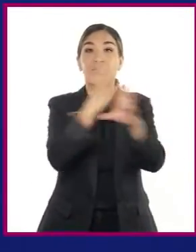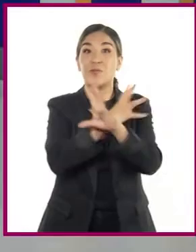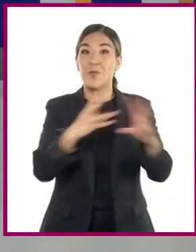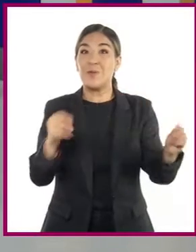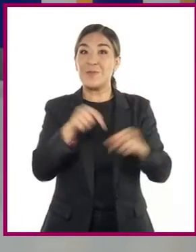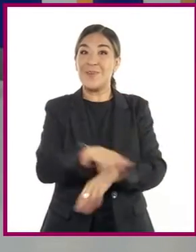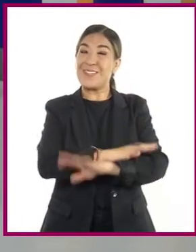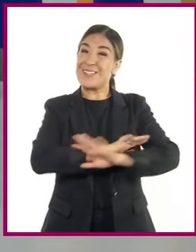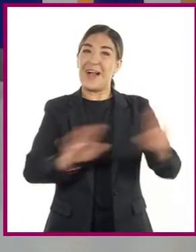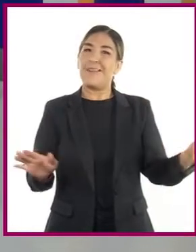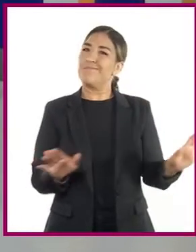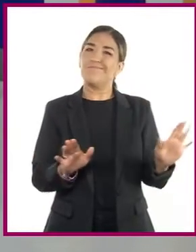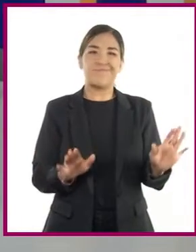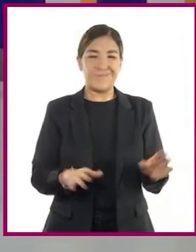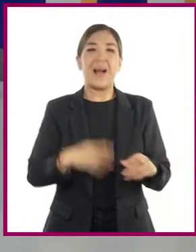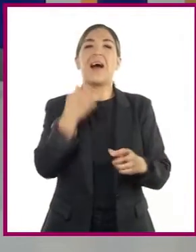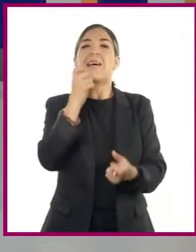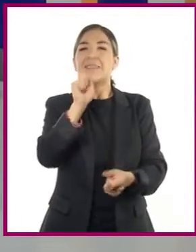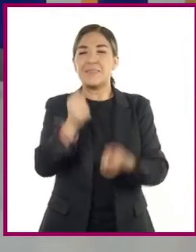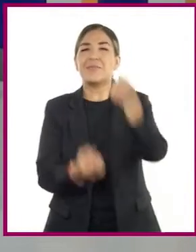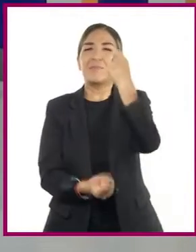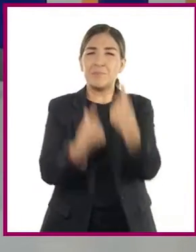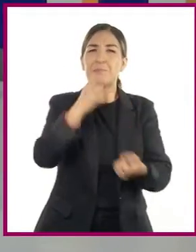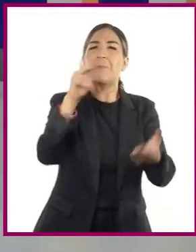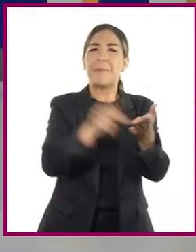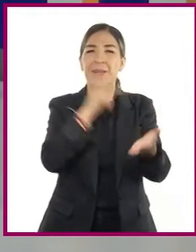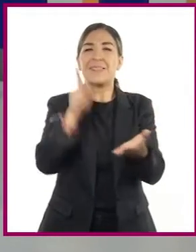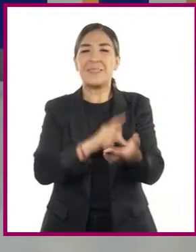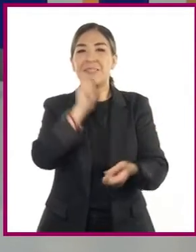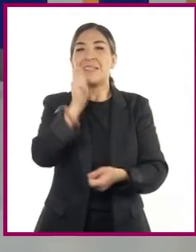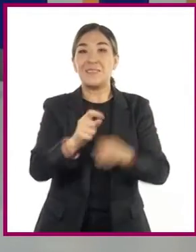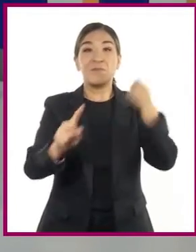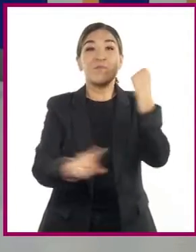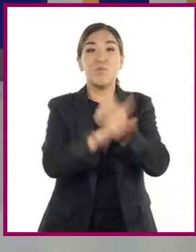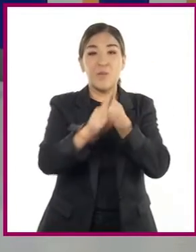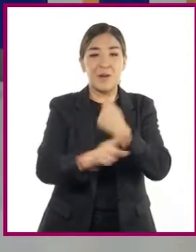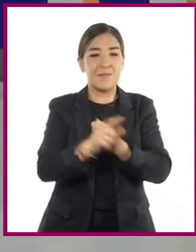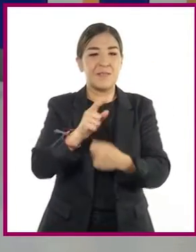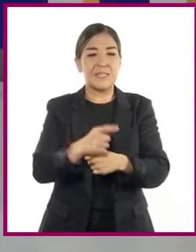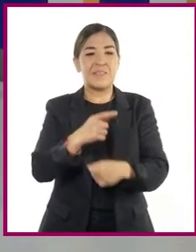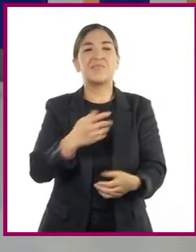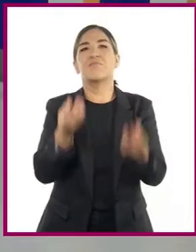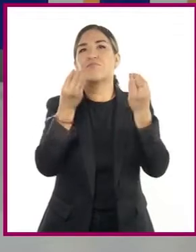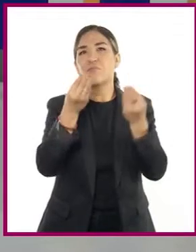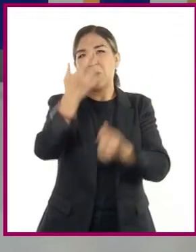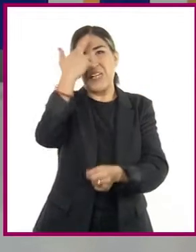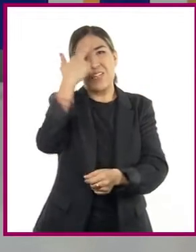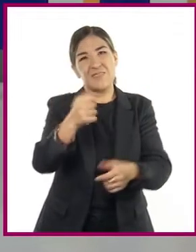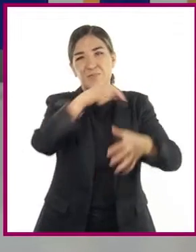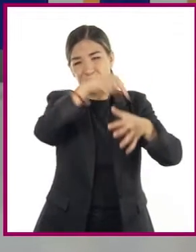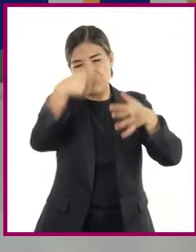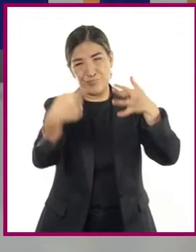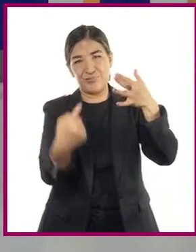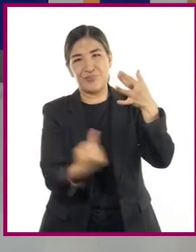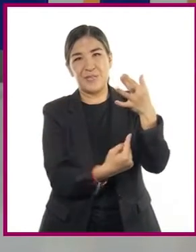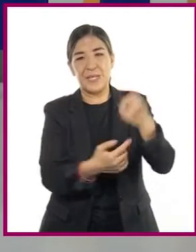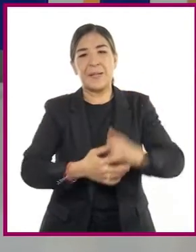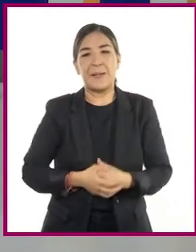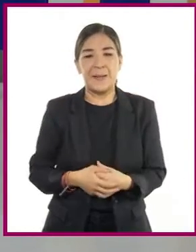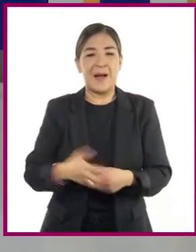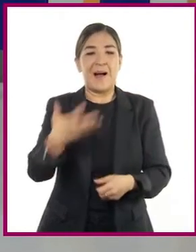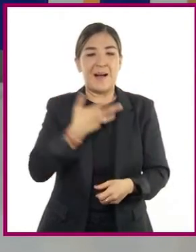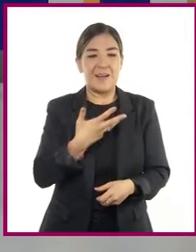causa. En la mayoría de los casos, los conflictos son multifactoriales, es decir,